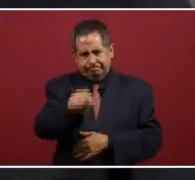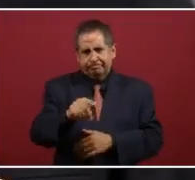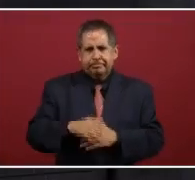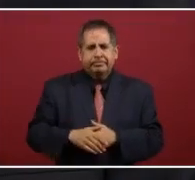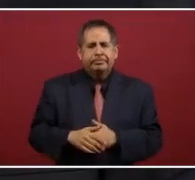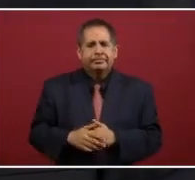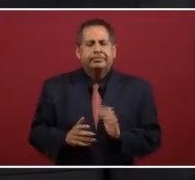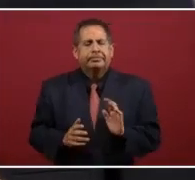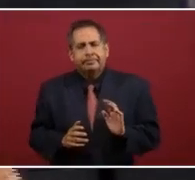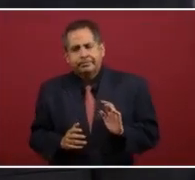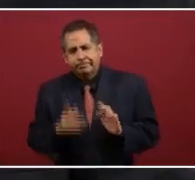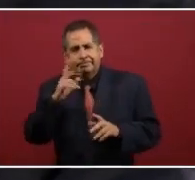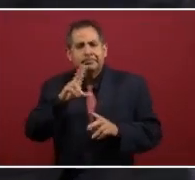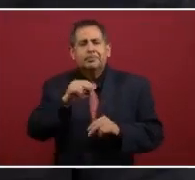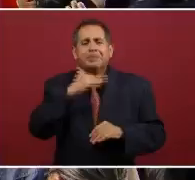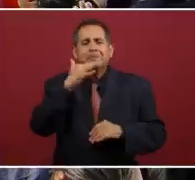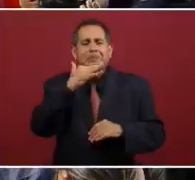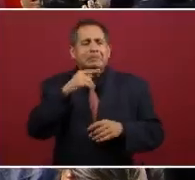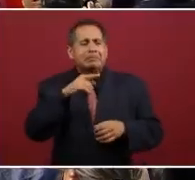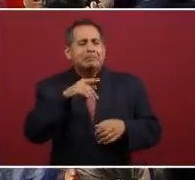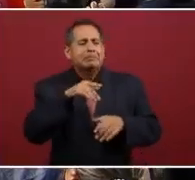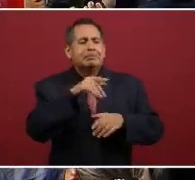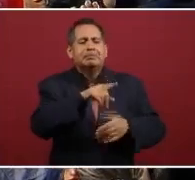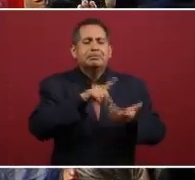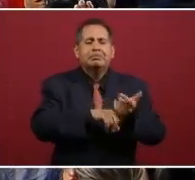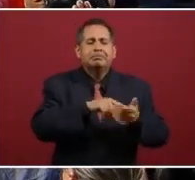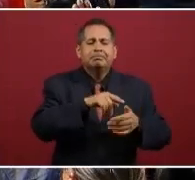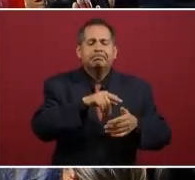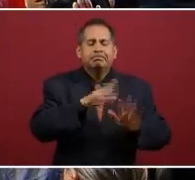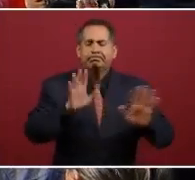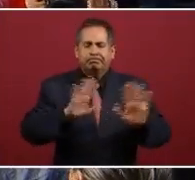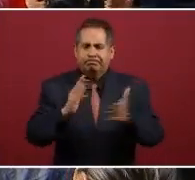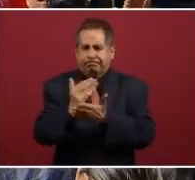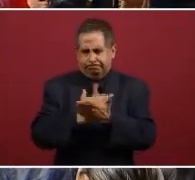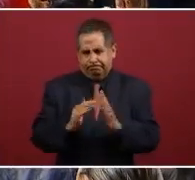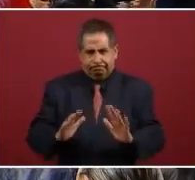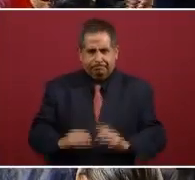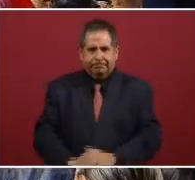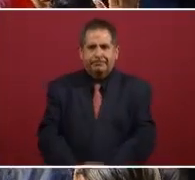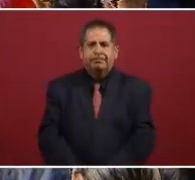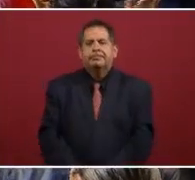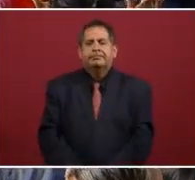para que no nos metamos en esos asuntos.